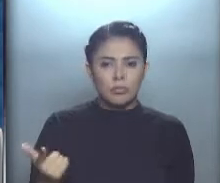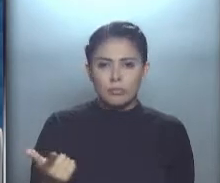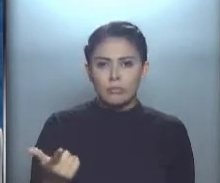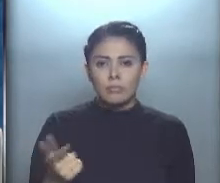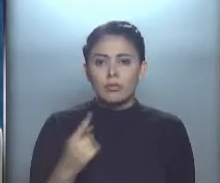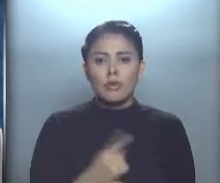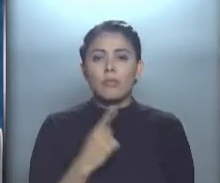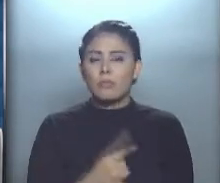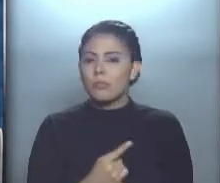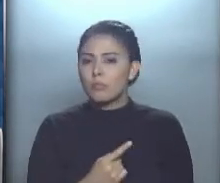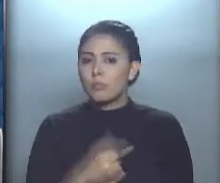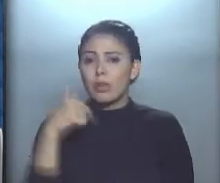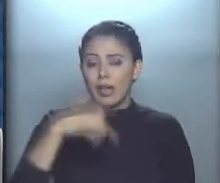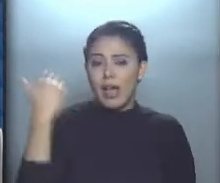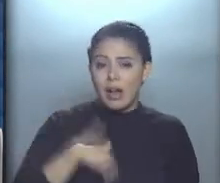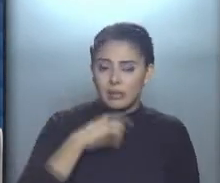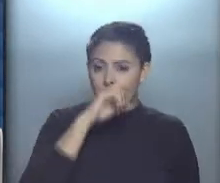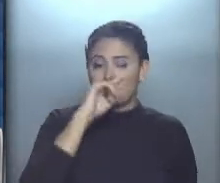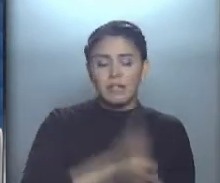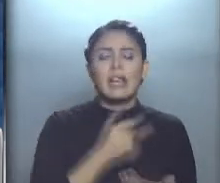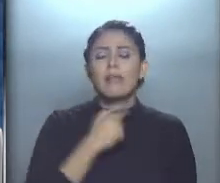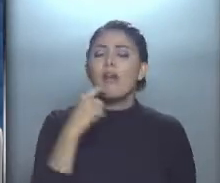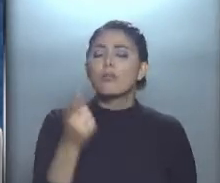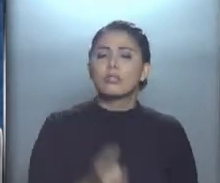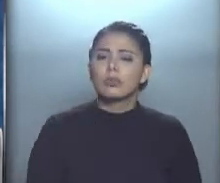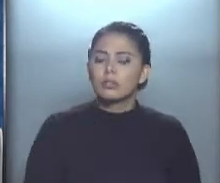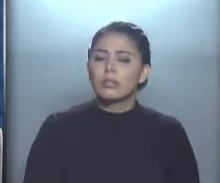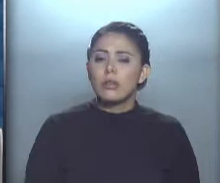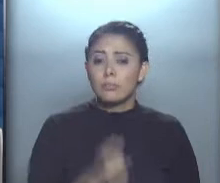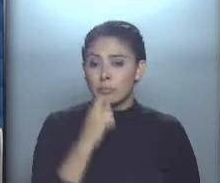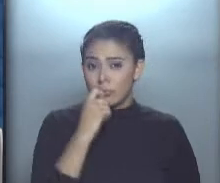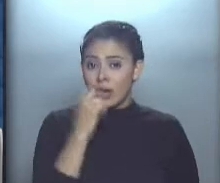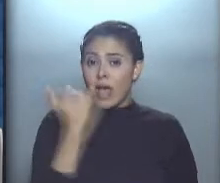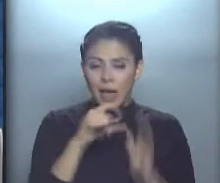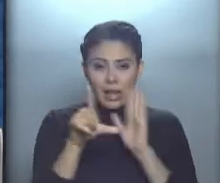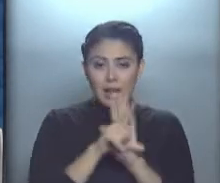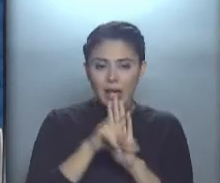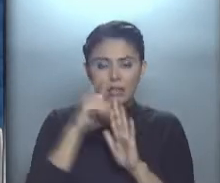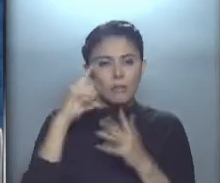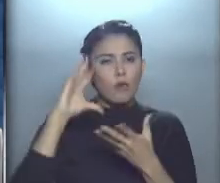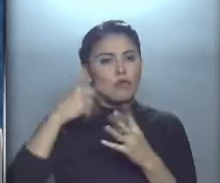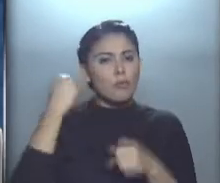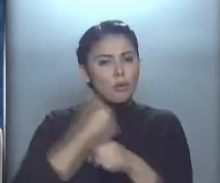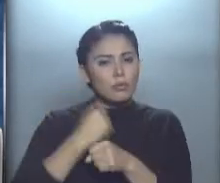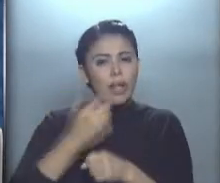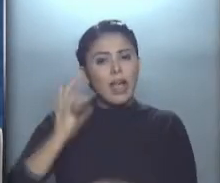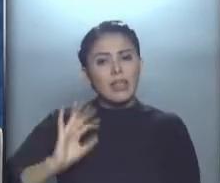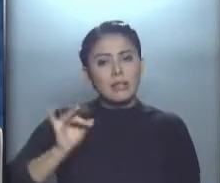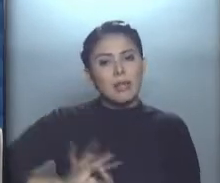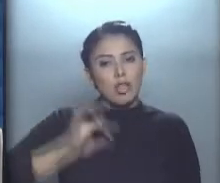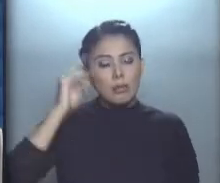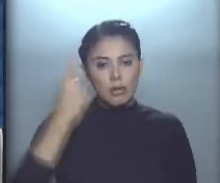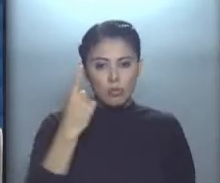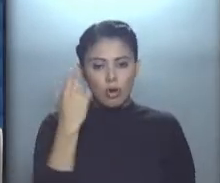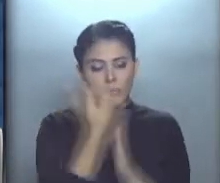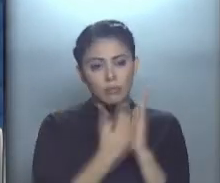que no había posibilidad de hacer inteligencia en la República Argentina. Quería preguntarle, dado que existe una ley de inteligencia nacional sancionada en diciembre de 2001,